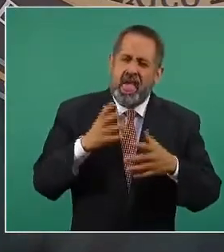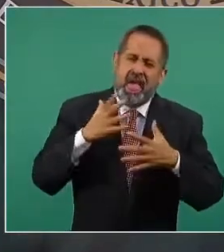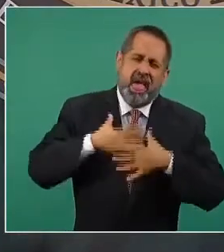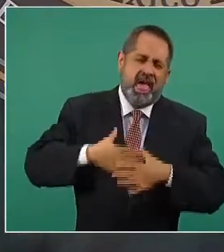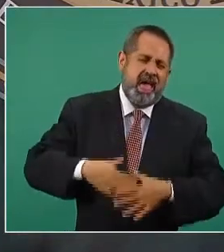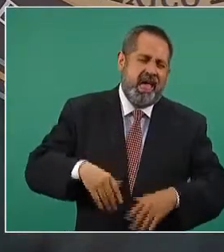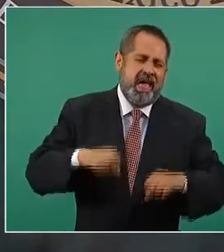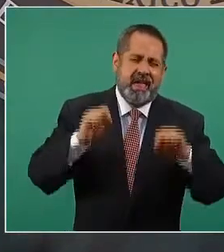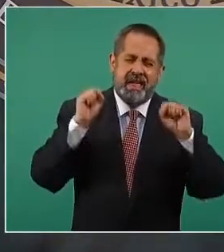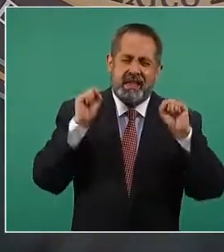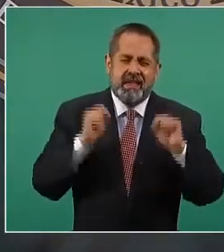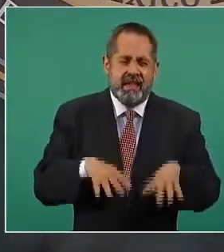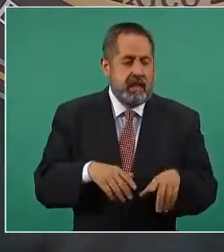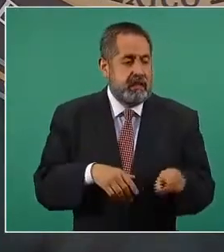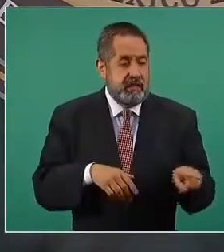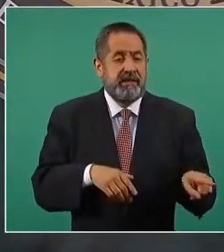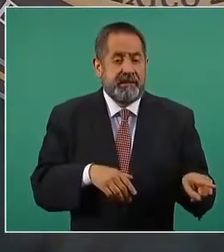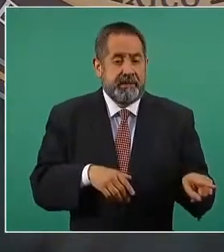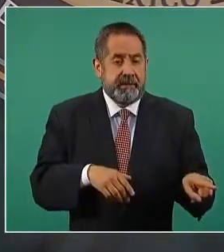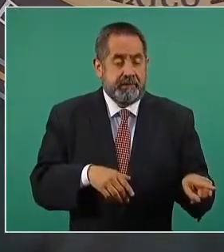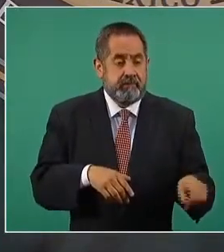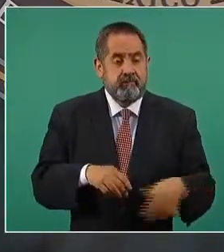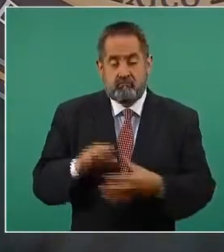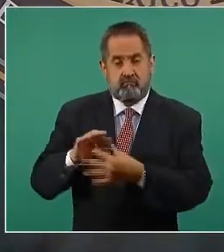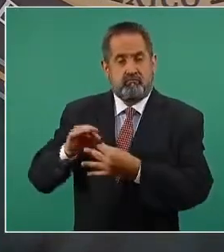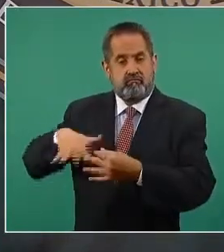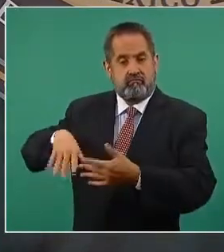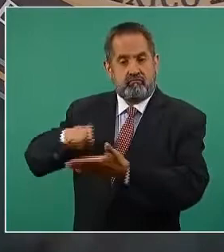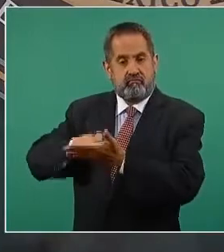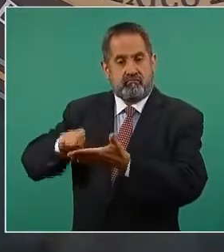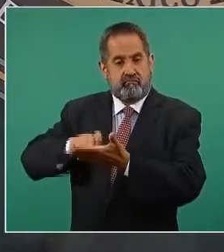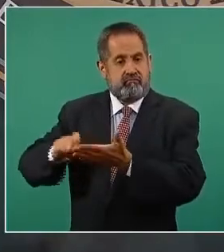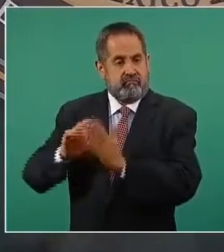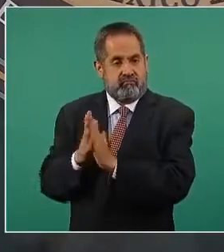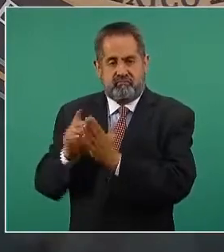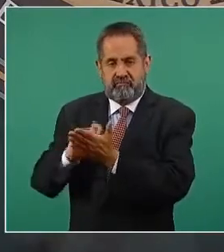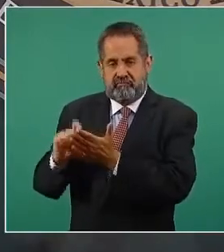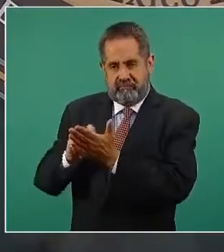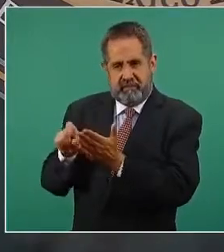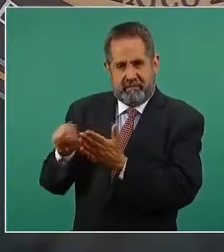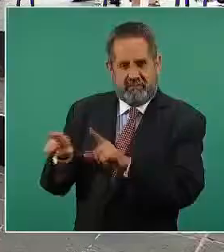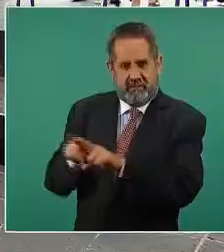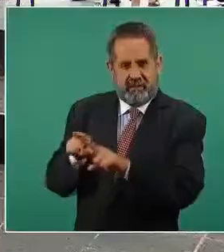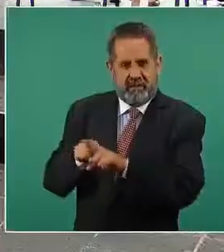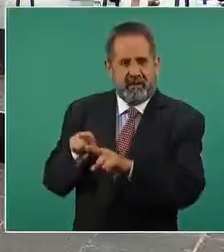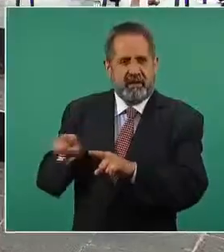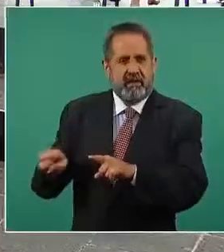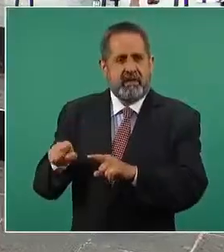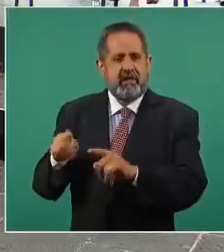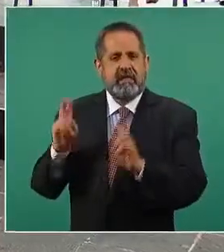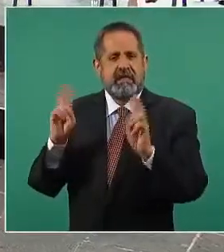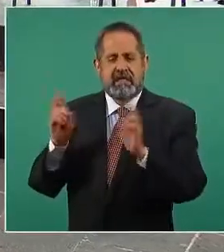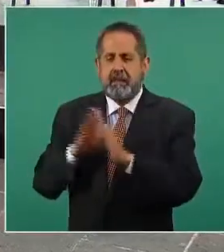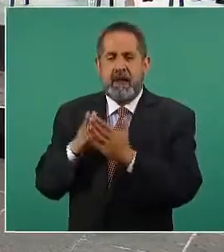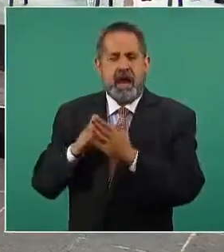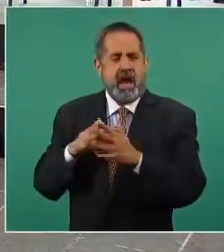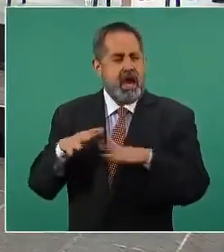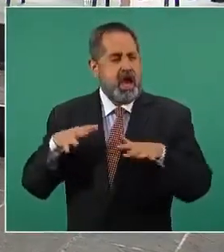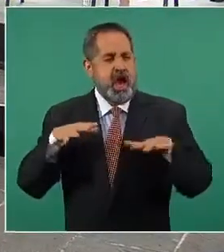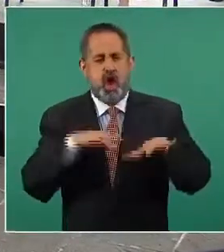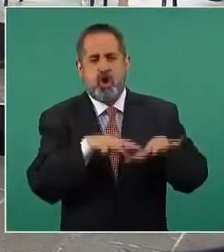vital, como lo apuntó en uno de sus recientes libros que se llama La